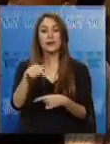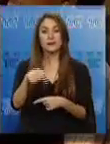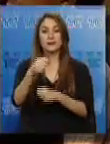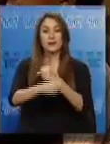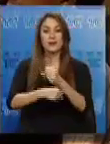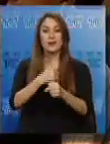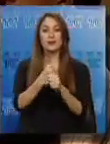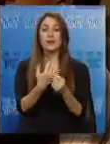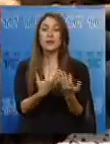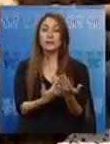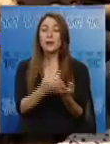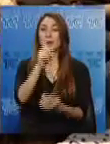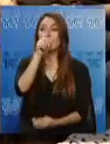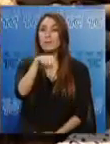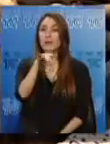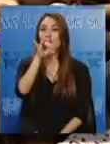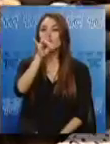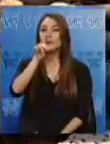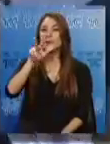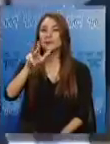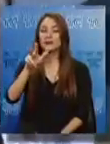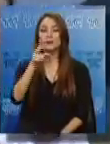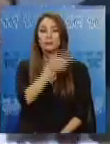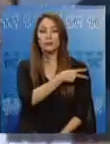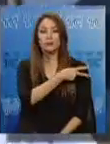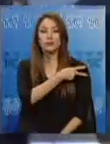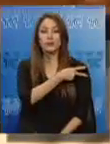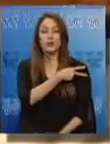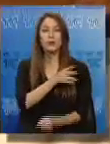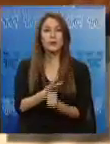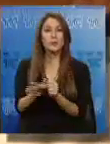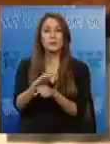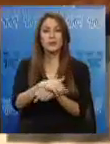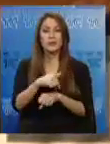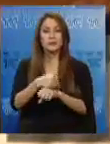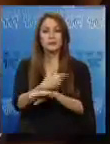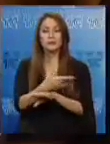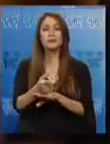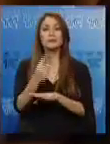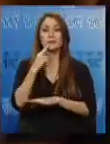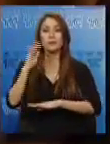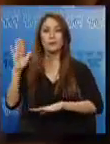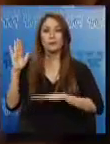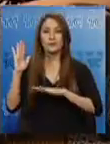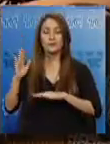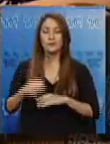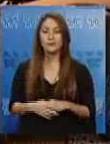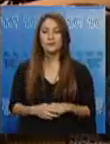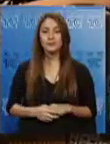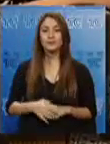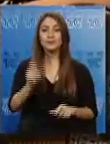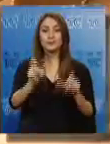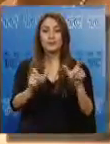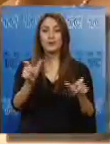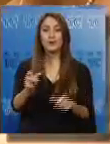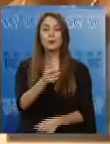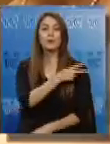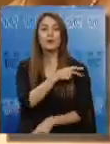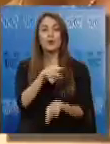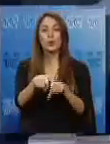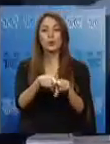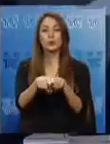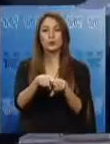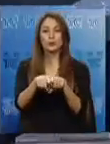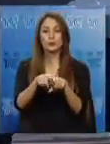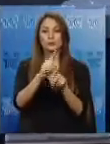se espera llegar a 1.083 docentes a tiempo completo. Con nombramientos, los flamantes docentes participaron en un concurso de